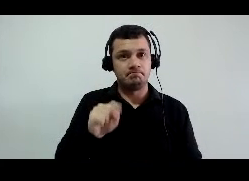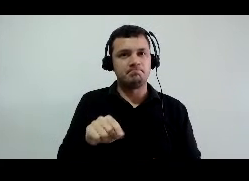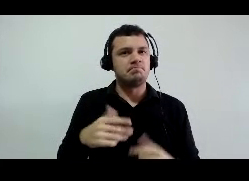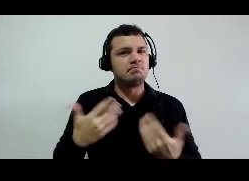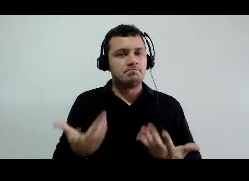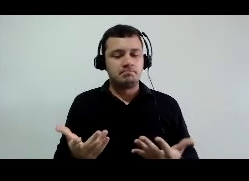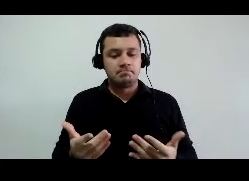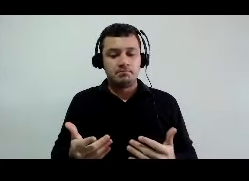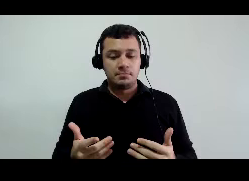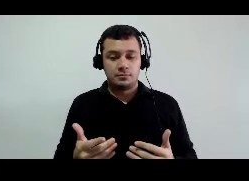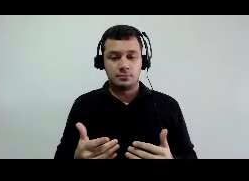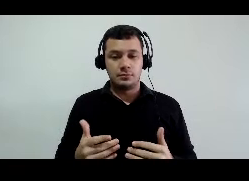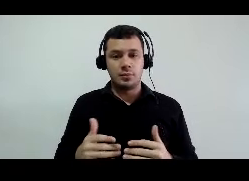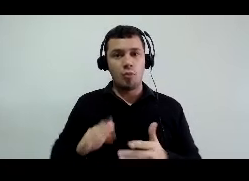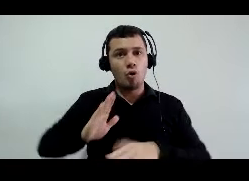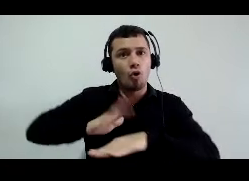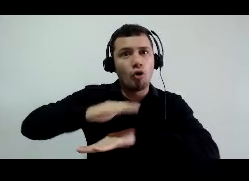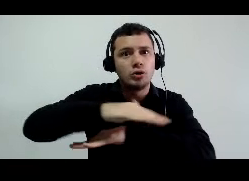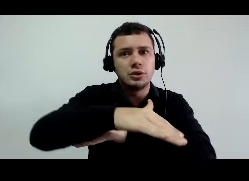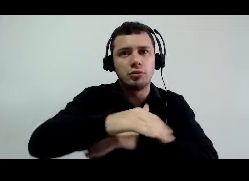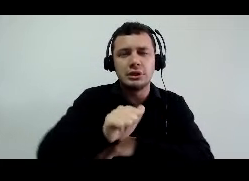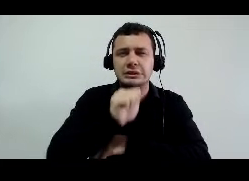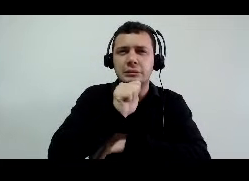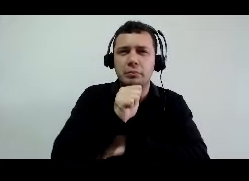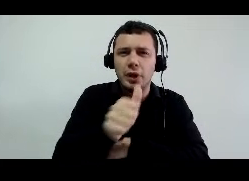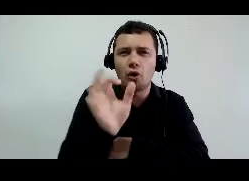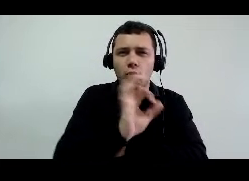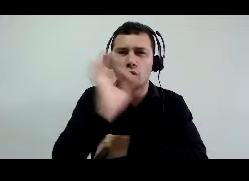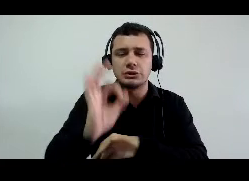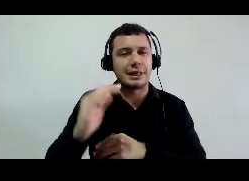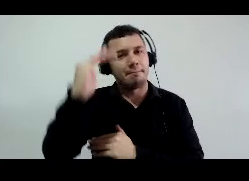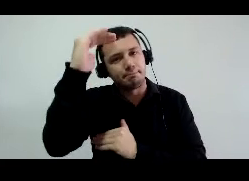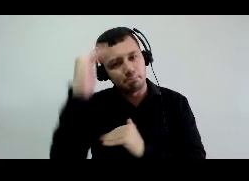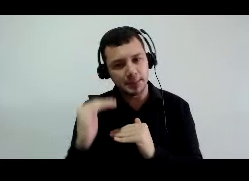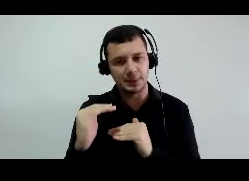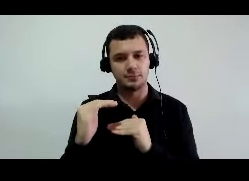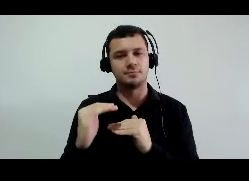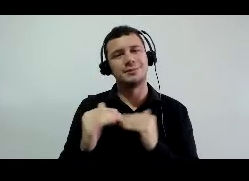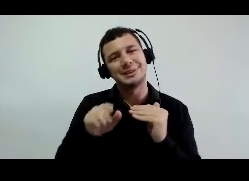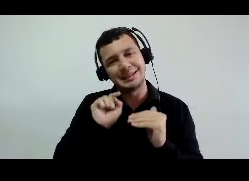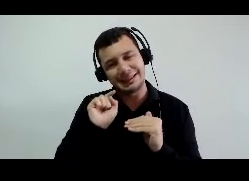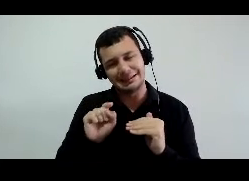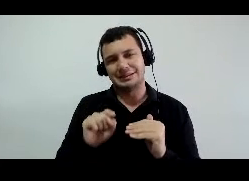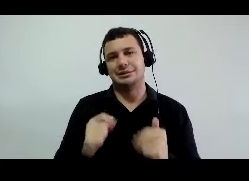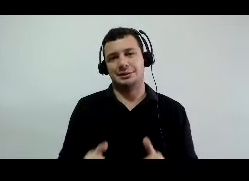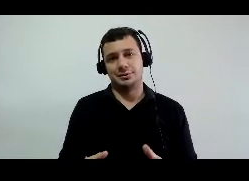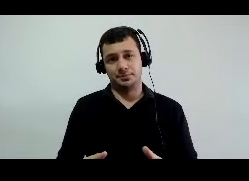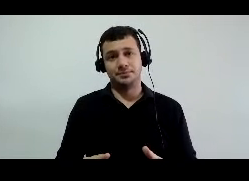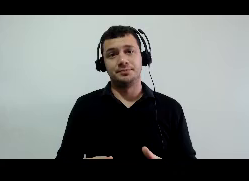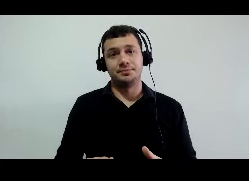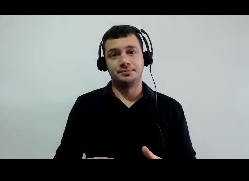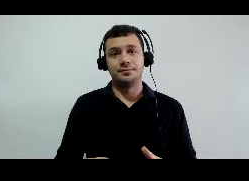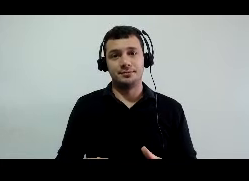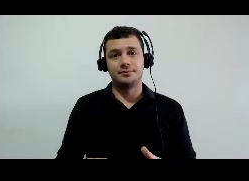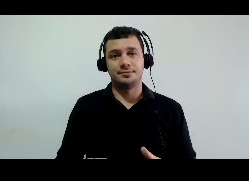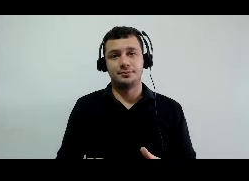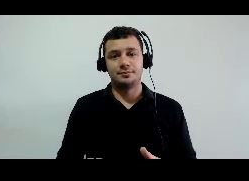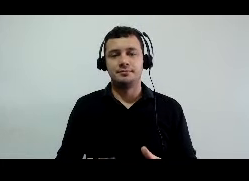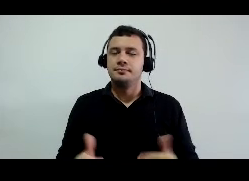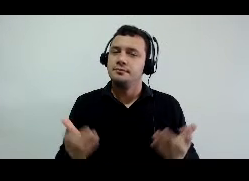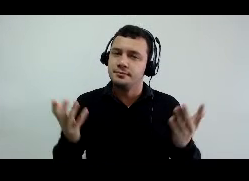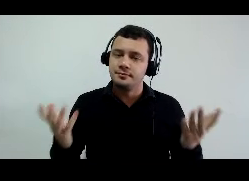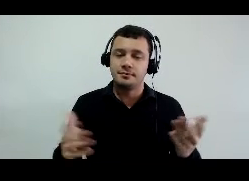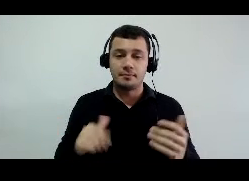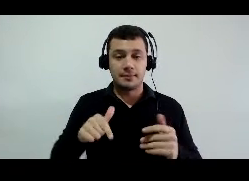las consecuencias que pueda generar esa atención en salud en un momento dado. Entonces, esa atención